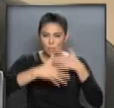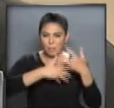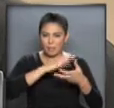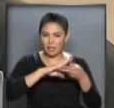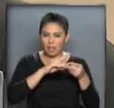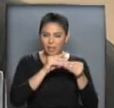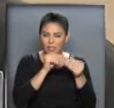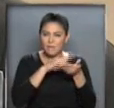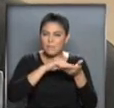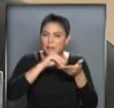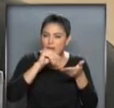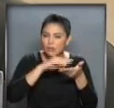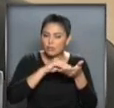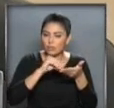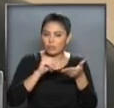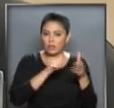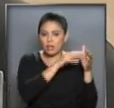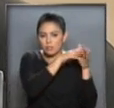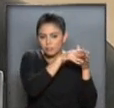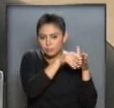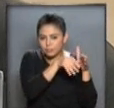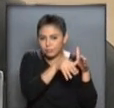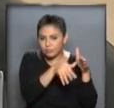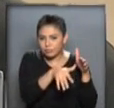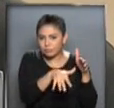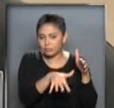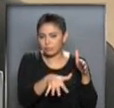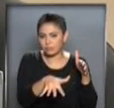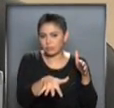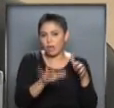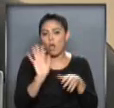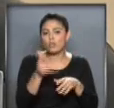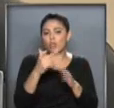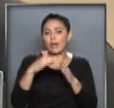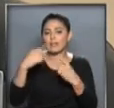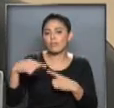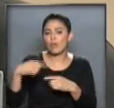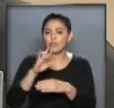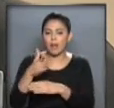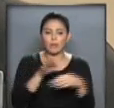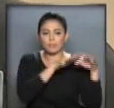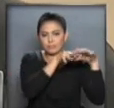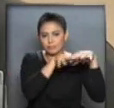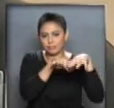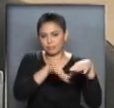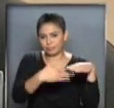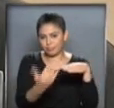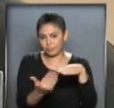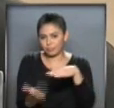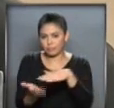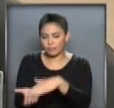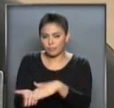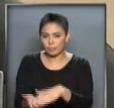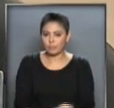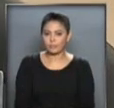mezcla de barro muy densa que avanza sepultando todo lo que encuentra su paso en este caso estaría vicul ese